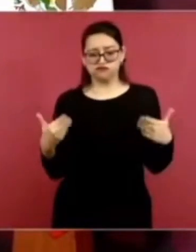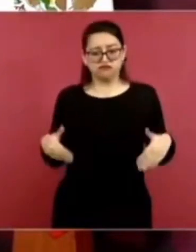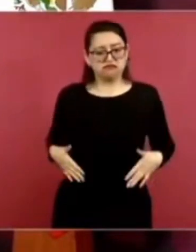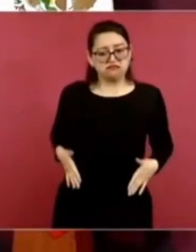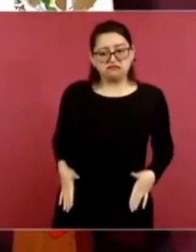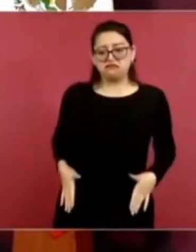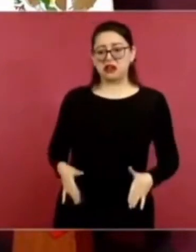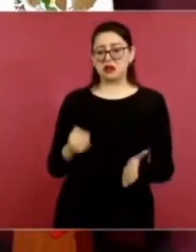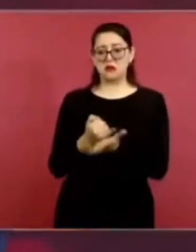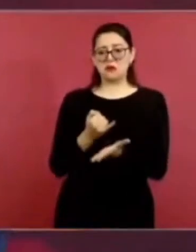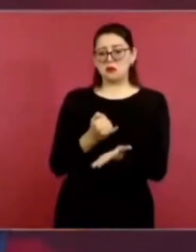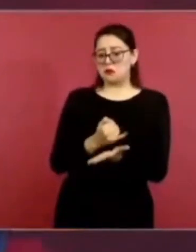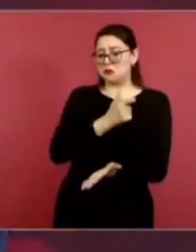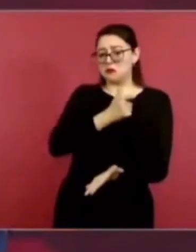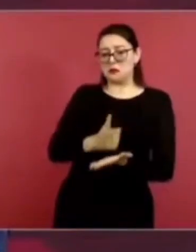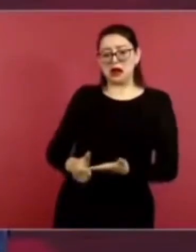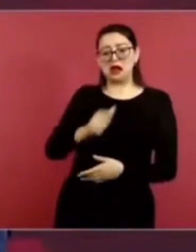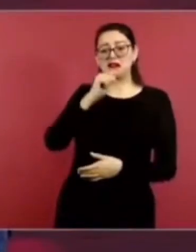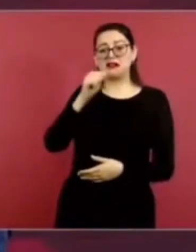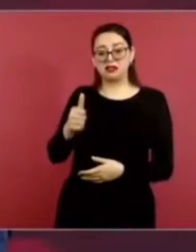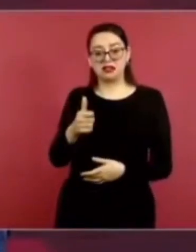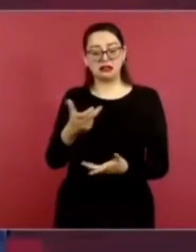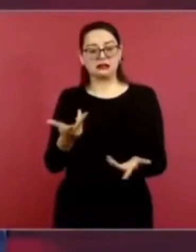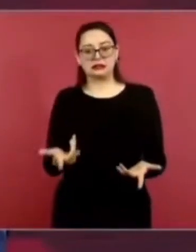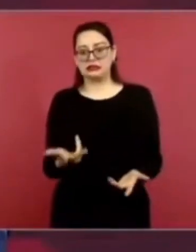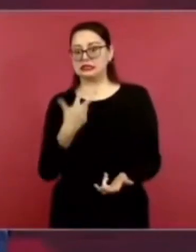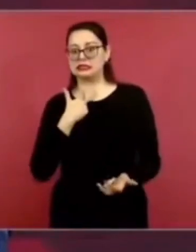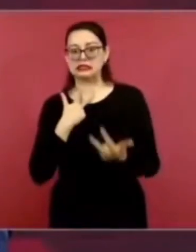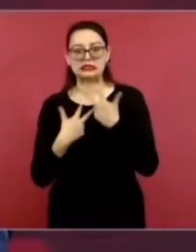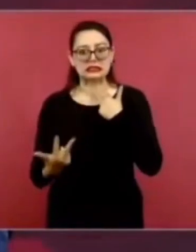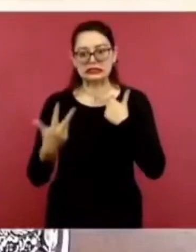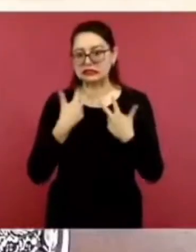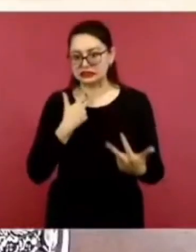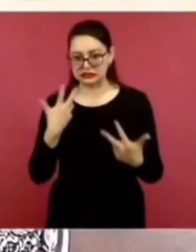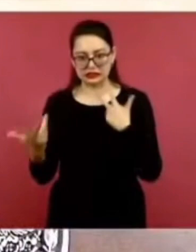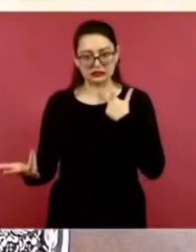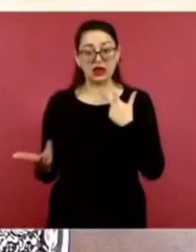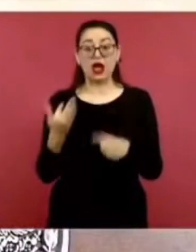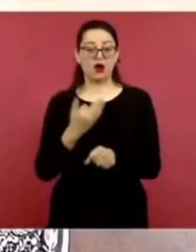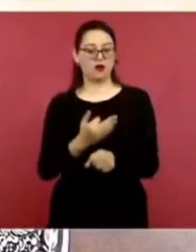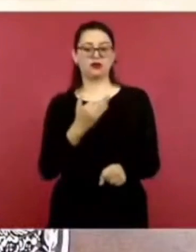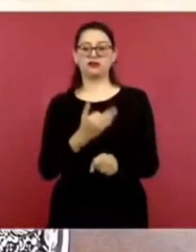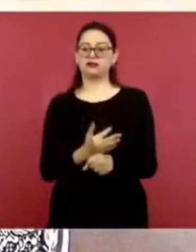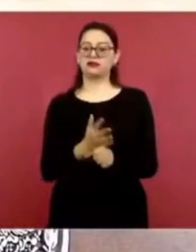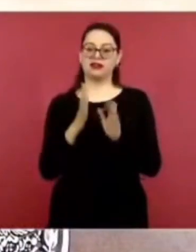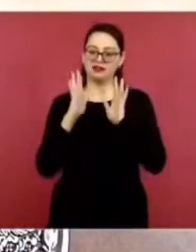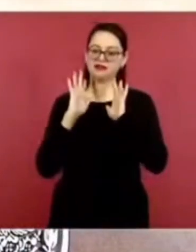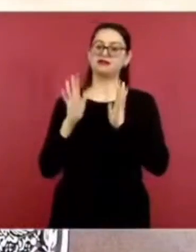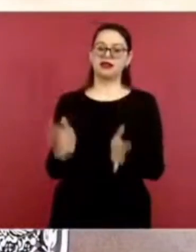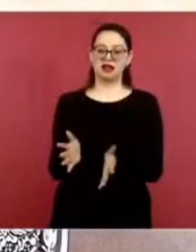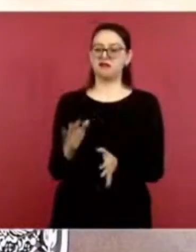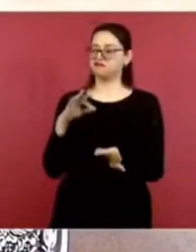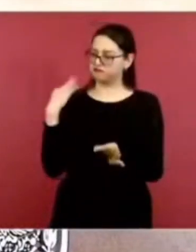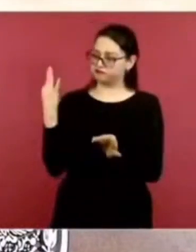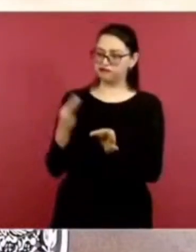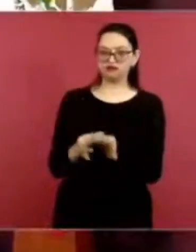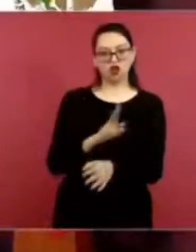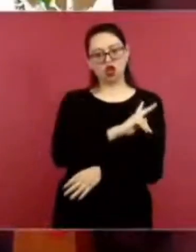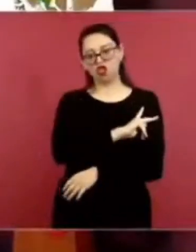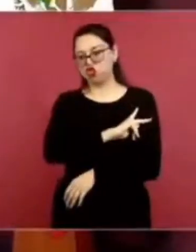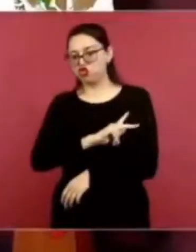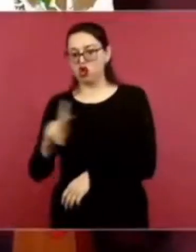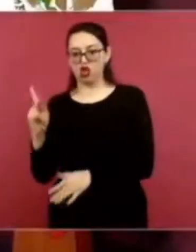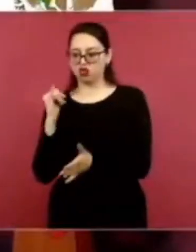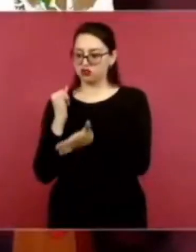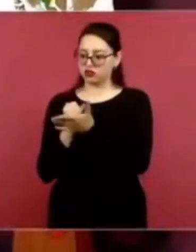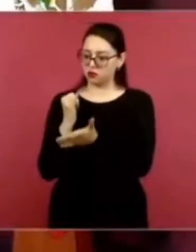Además, no todos, para no generalizar. Había quienes sí, pero los de